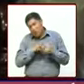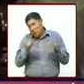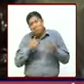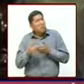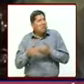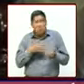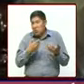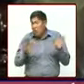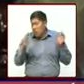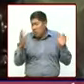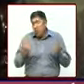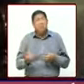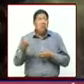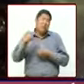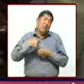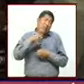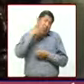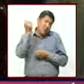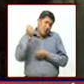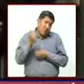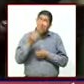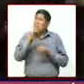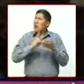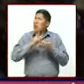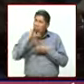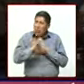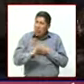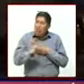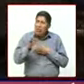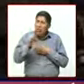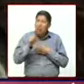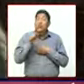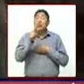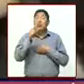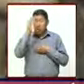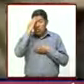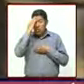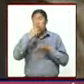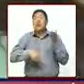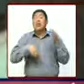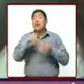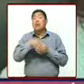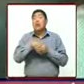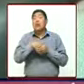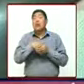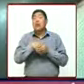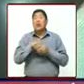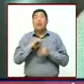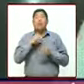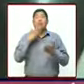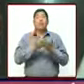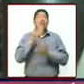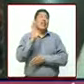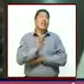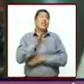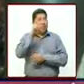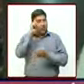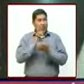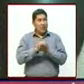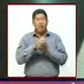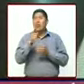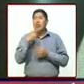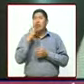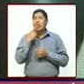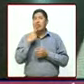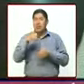pero para el referéndum del diciembre, ¿no? ¿Verdad? Bueno, ¿tú sabes para qué elecciones vas a participar? Buenas tardes, sí, creo que como ya lo